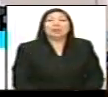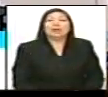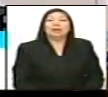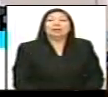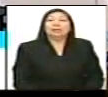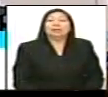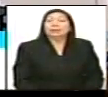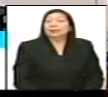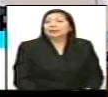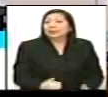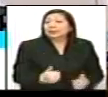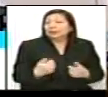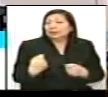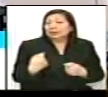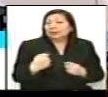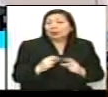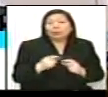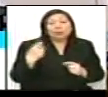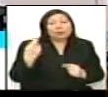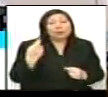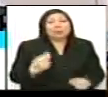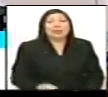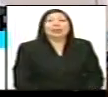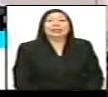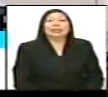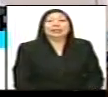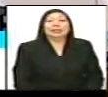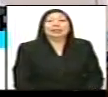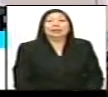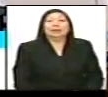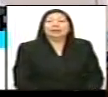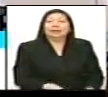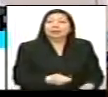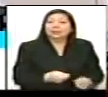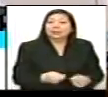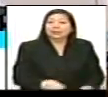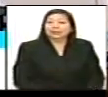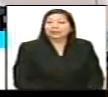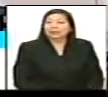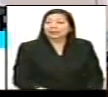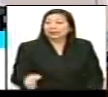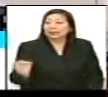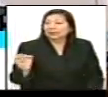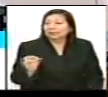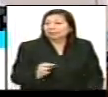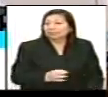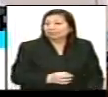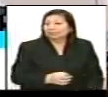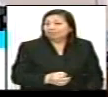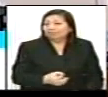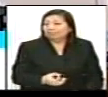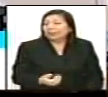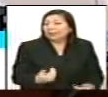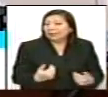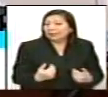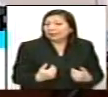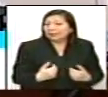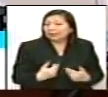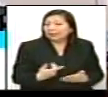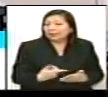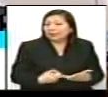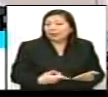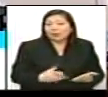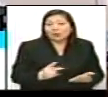sino es más bien exigirle a los partidos que nominen candidatos sin que teniendo una